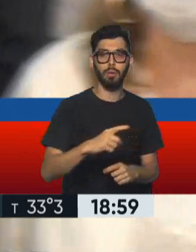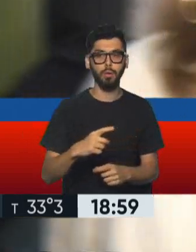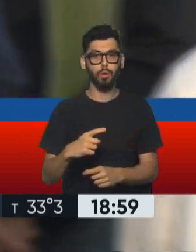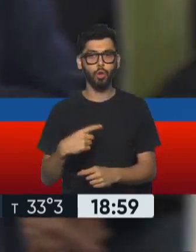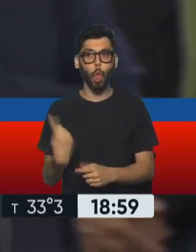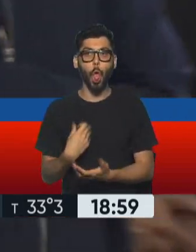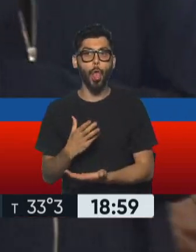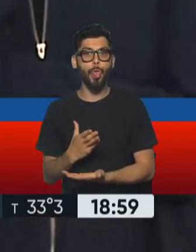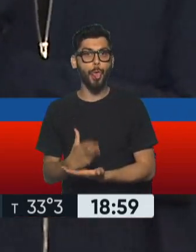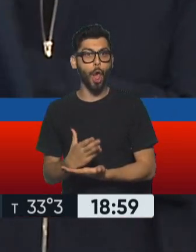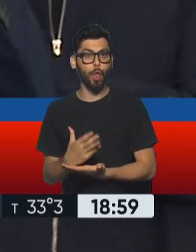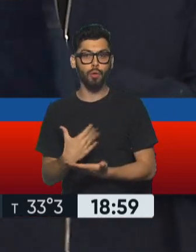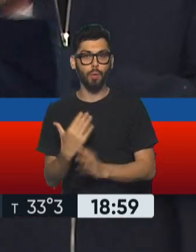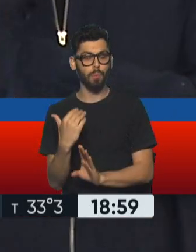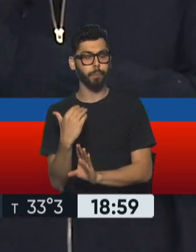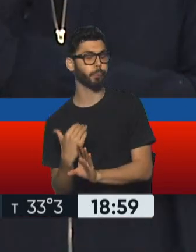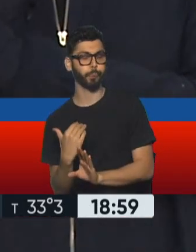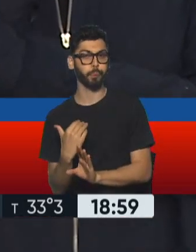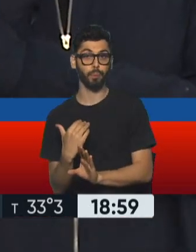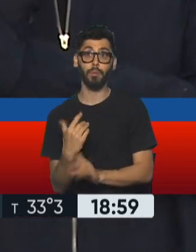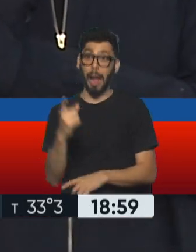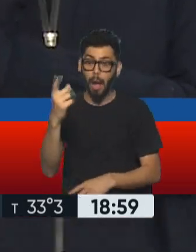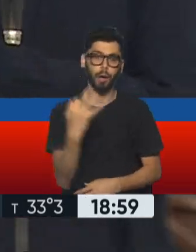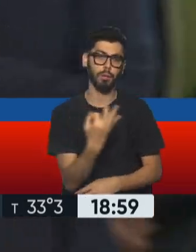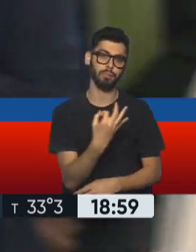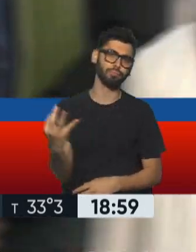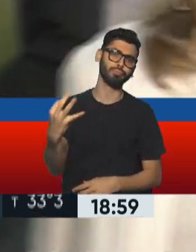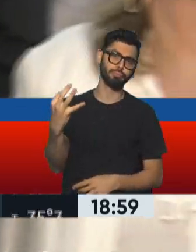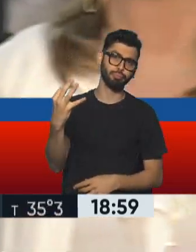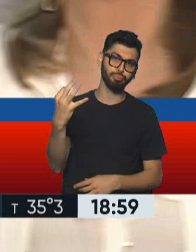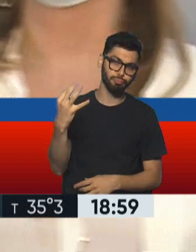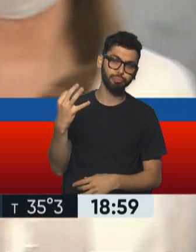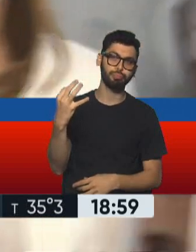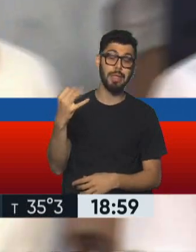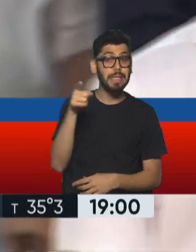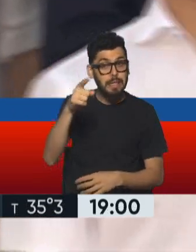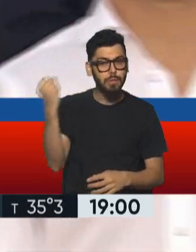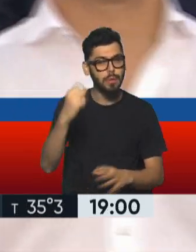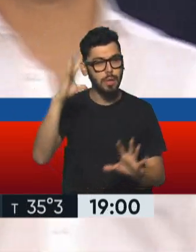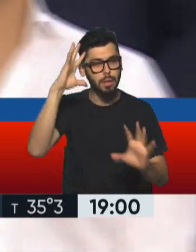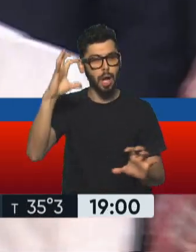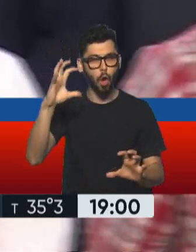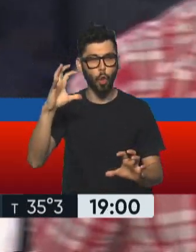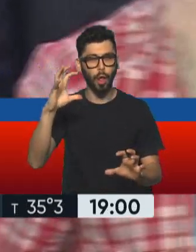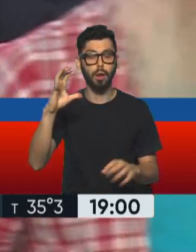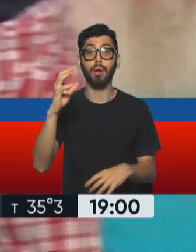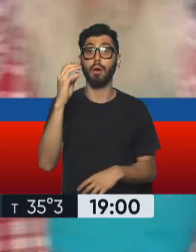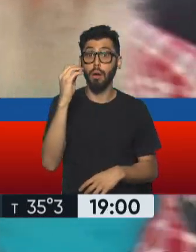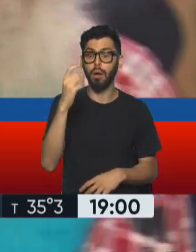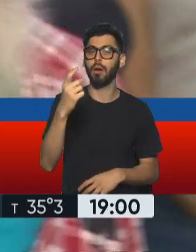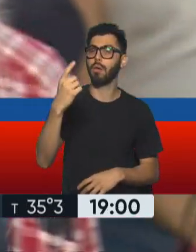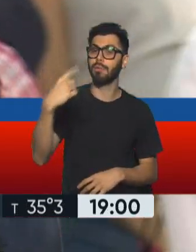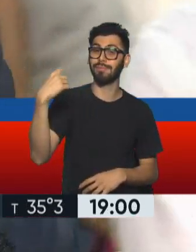de un derecho. Y eso es muy cierto, compañeros y compañeras. Y eso debemos recordarlo, porque cuando